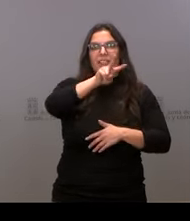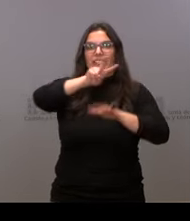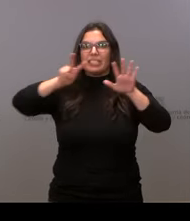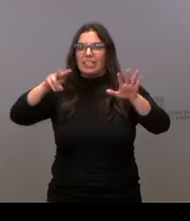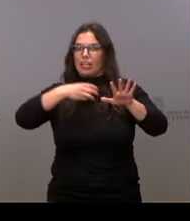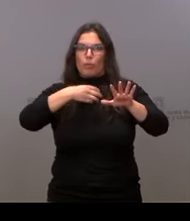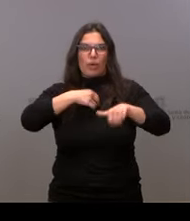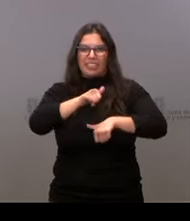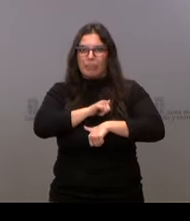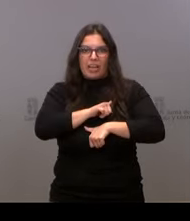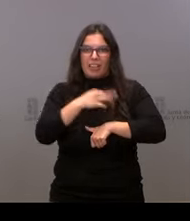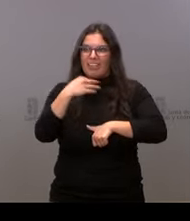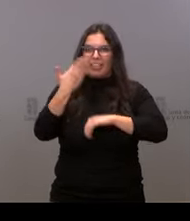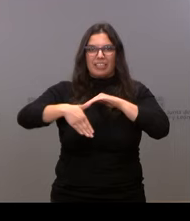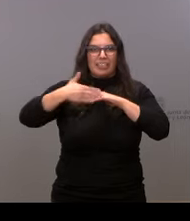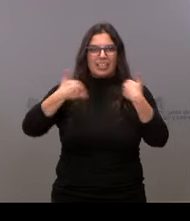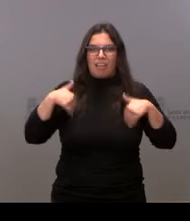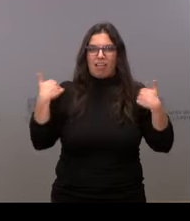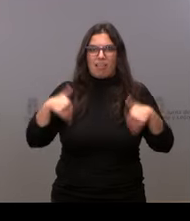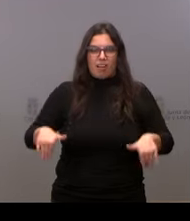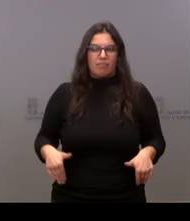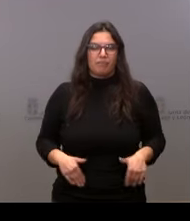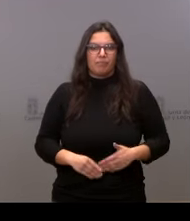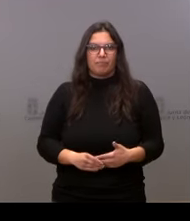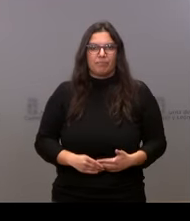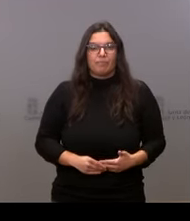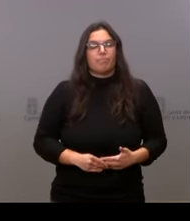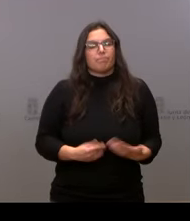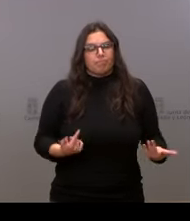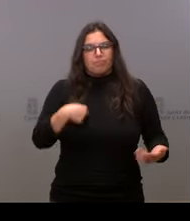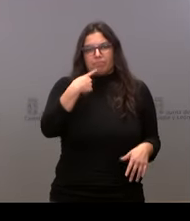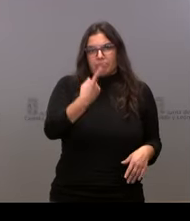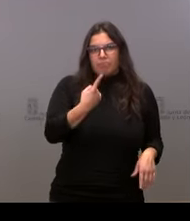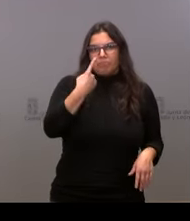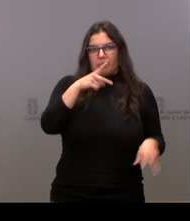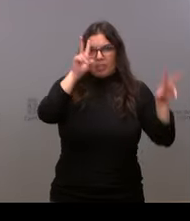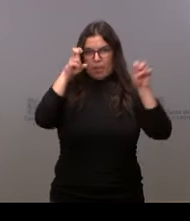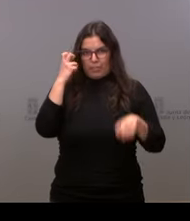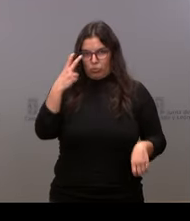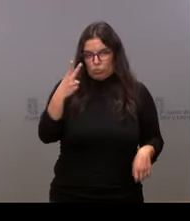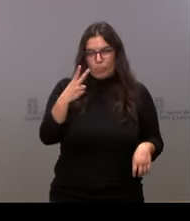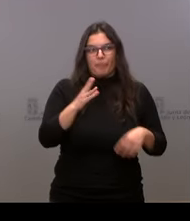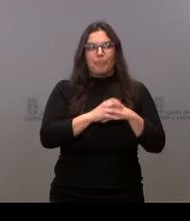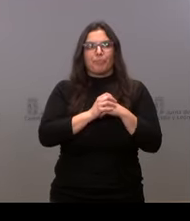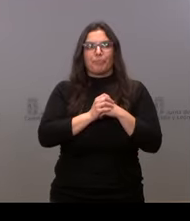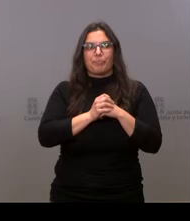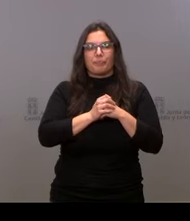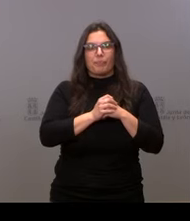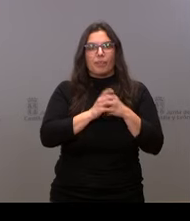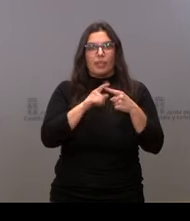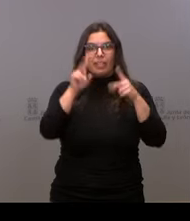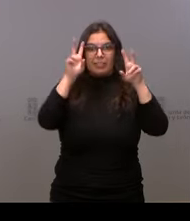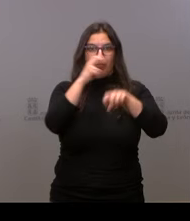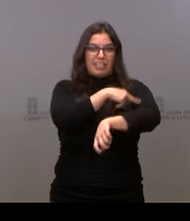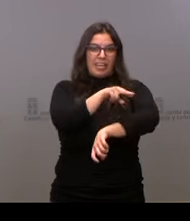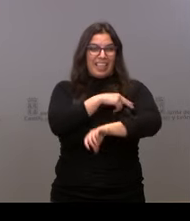eso que es lo que se puede hacer pues mire te voy a decir dos cuestiones respecto de la sanidad